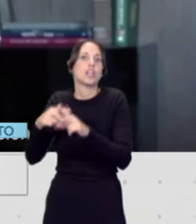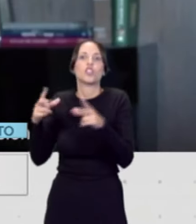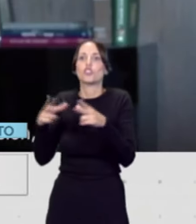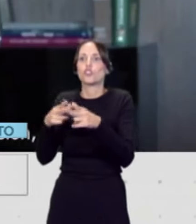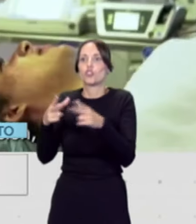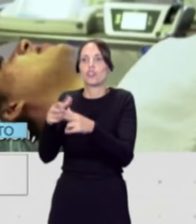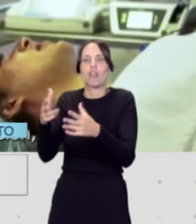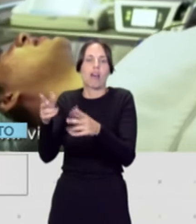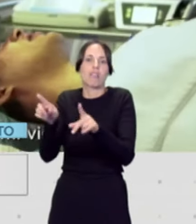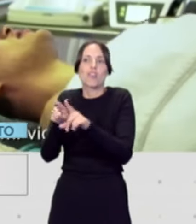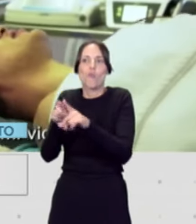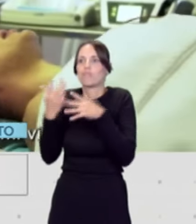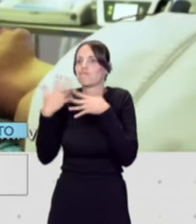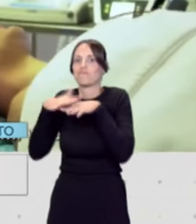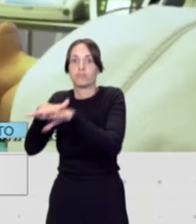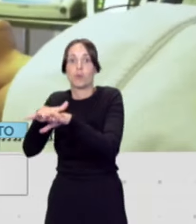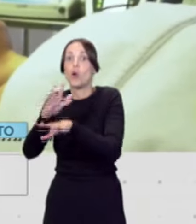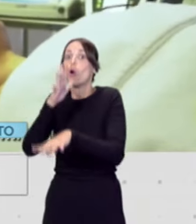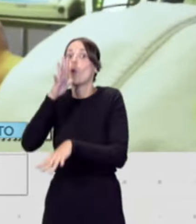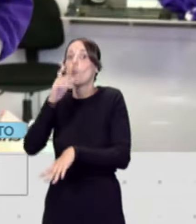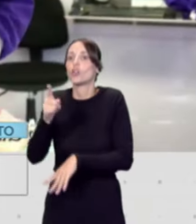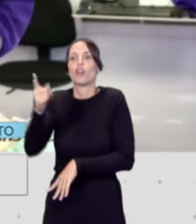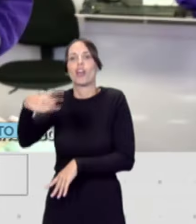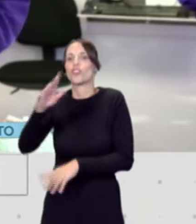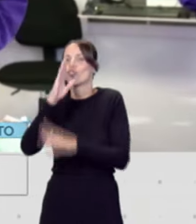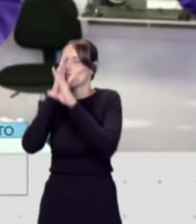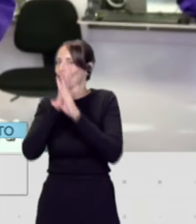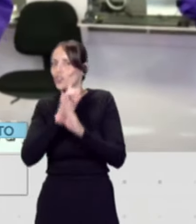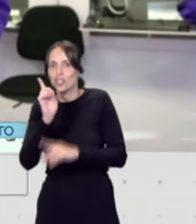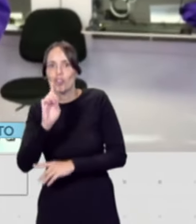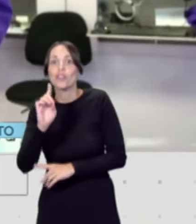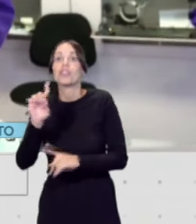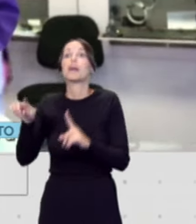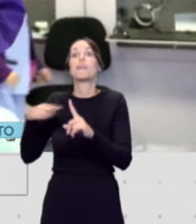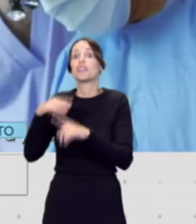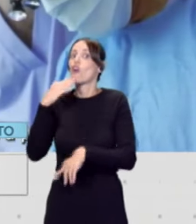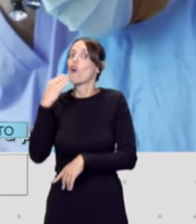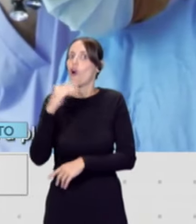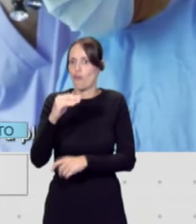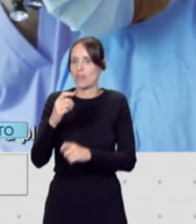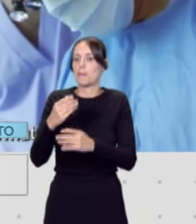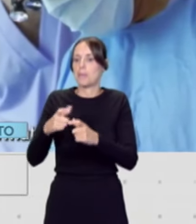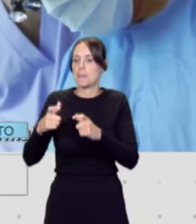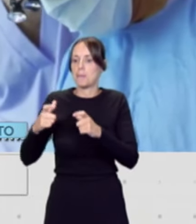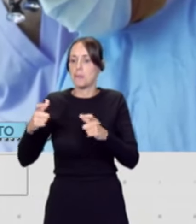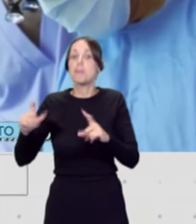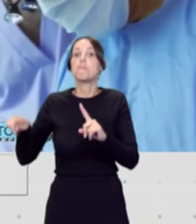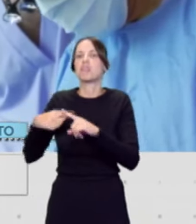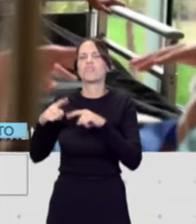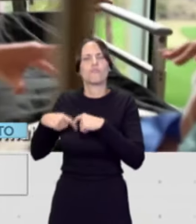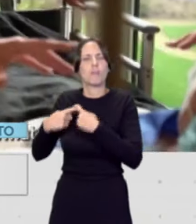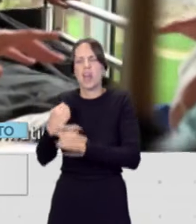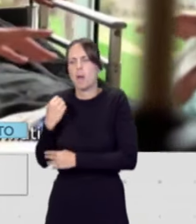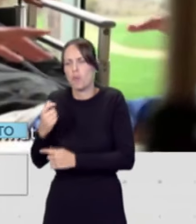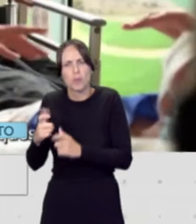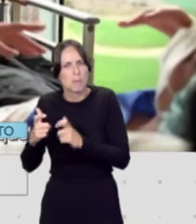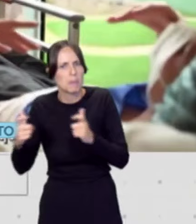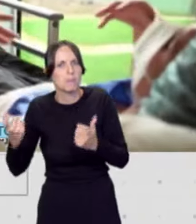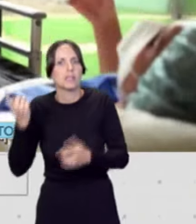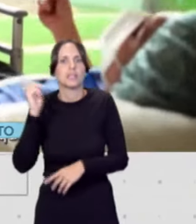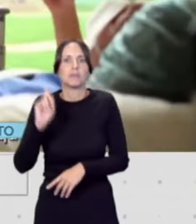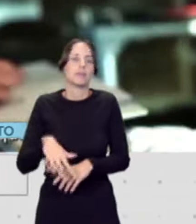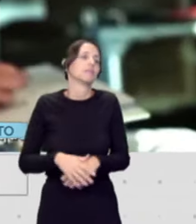ya no se esconden y por eso vienen cada vez más jóvenes y por eso vienen cada vez más apoyados por la familia. Doctor, hablemos un poquito, para quien